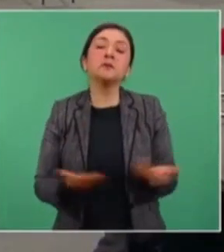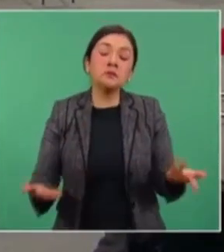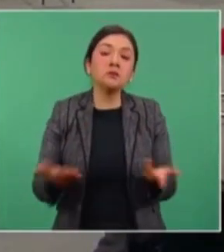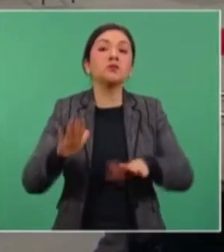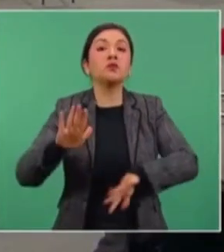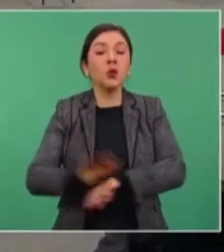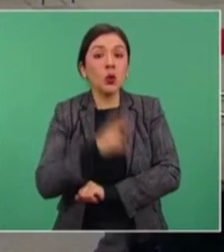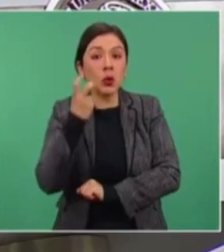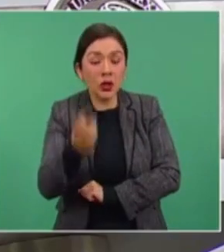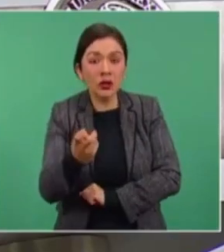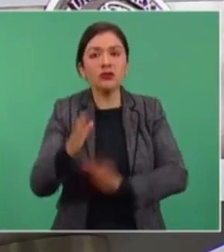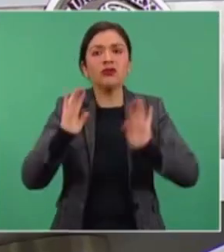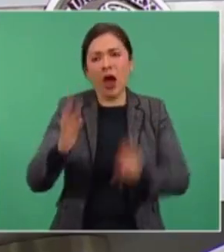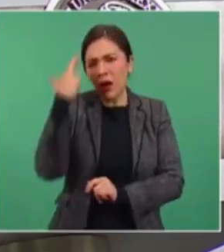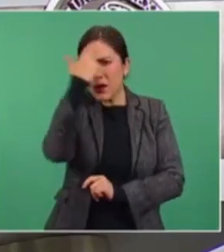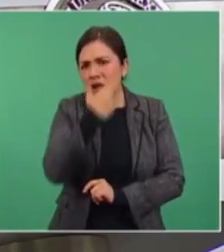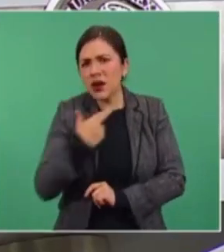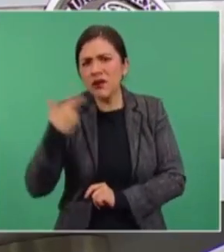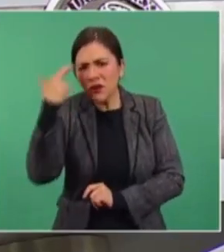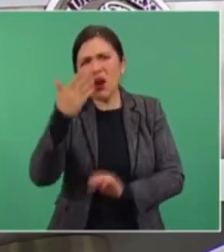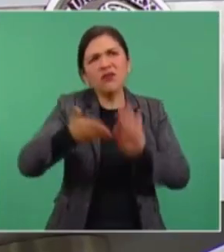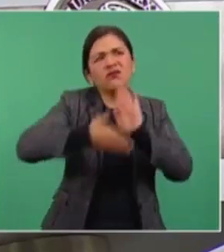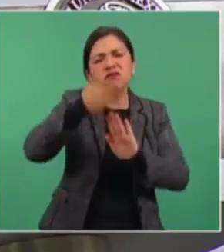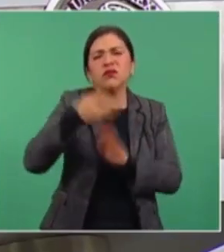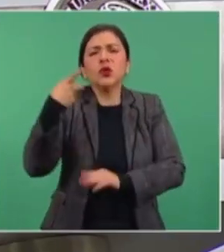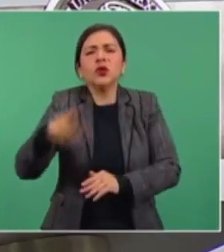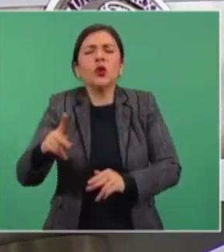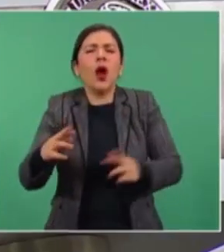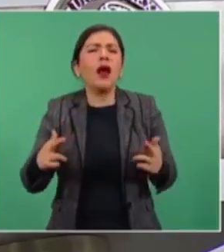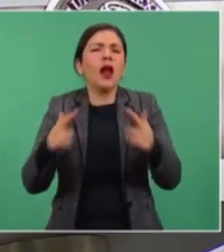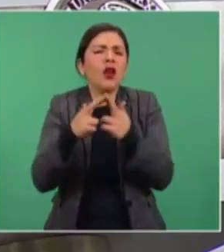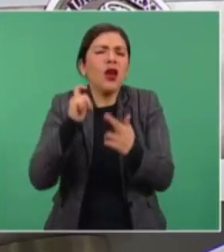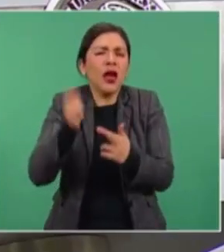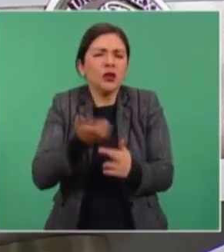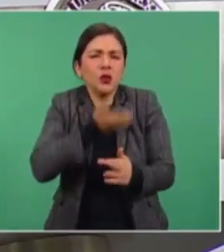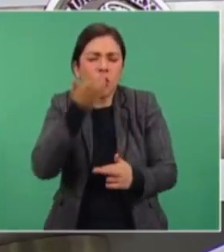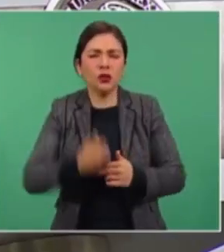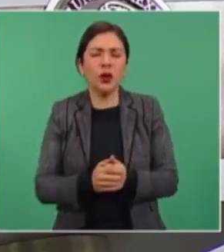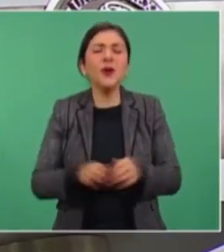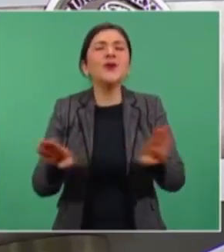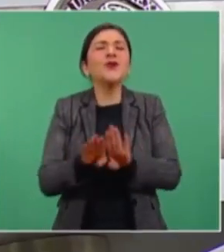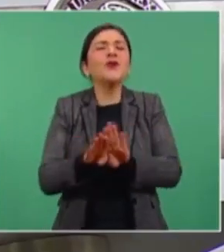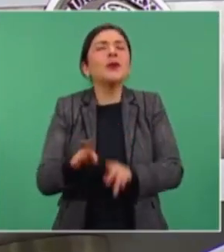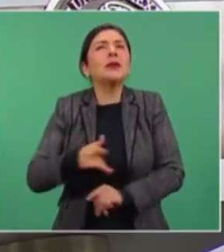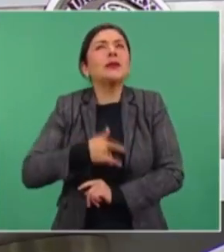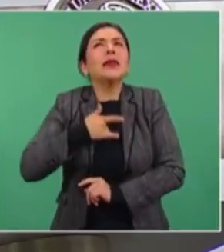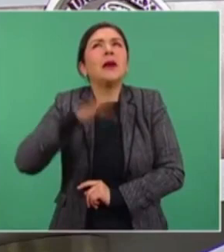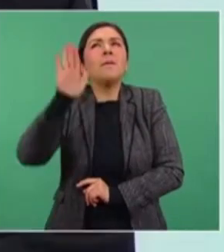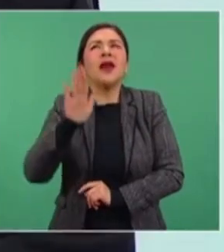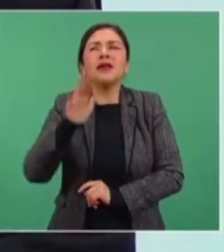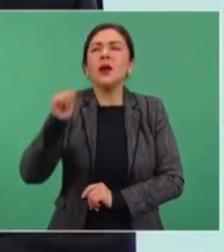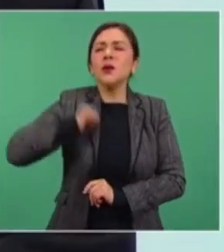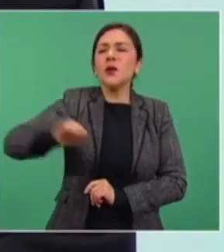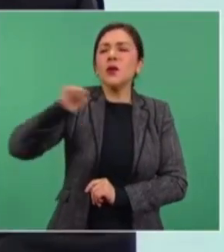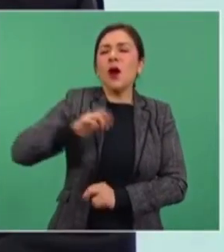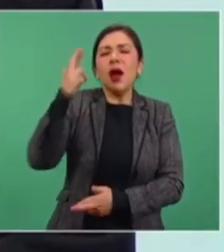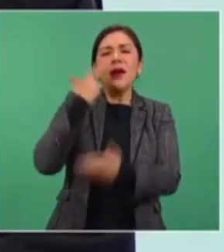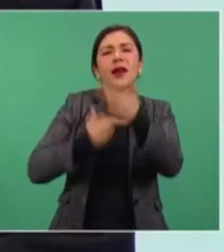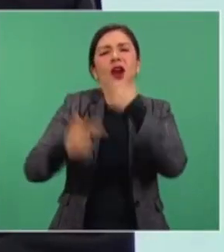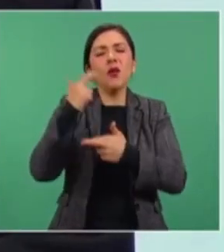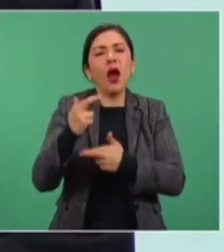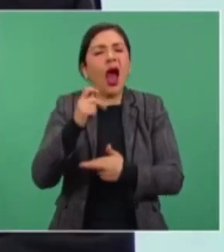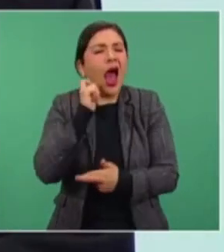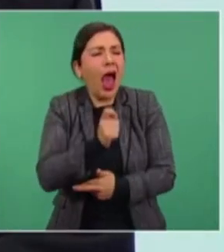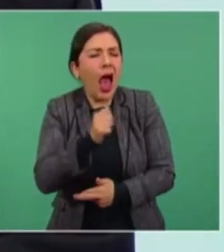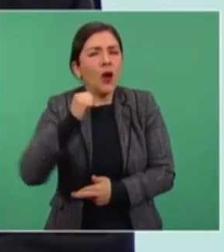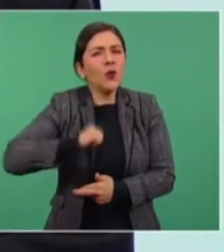tanto, revisó su culto, su liturgia. Fue un retorno a las fuentes, recuperando